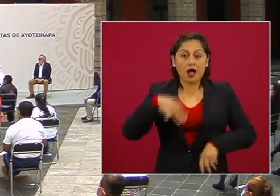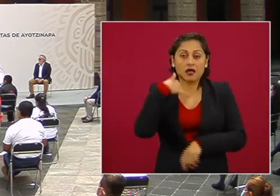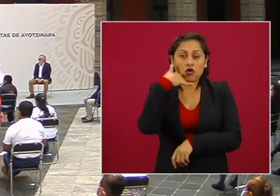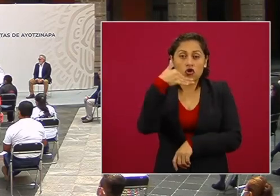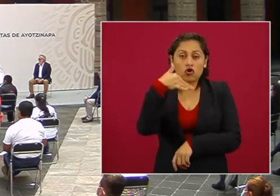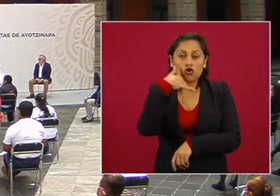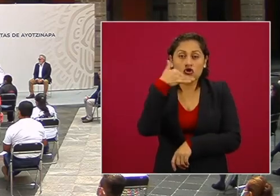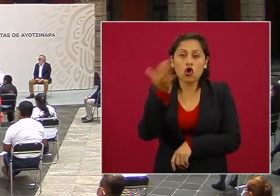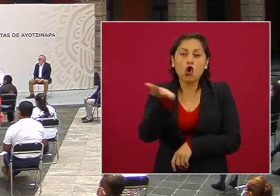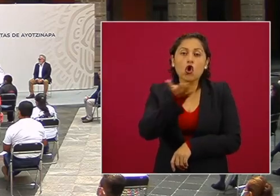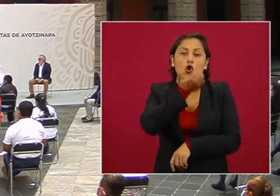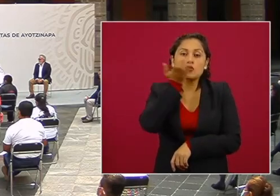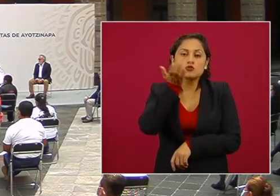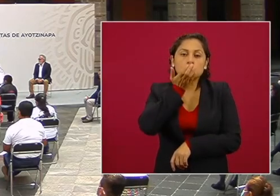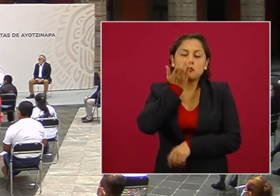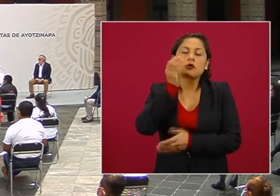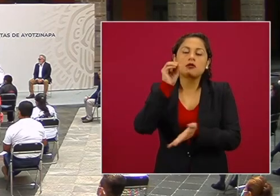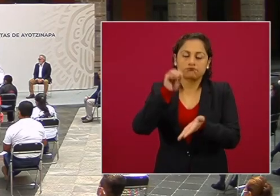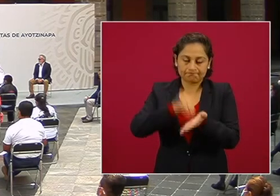autoritario